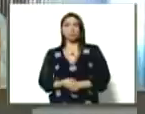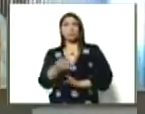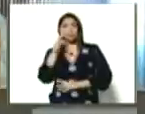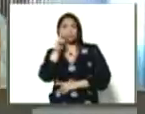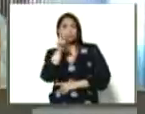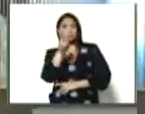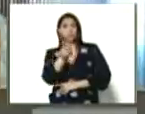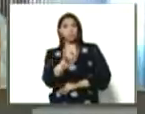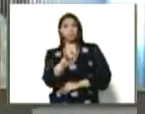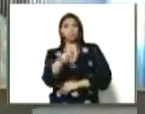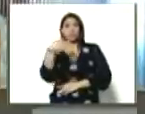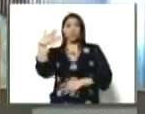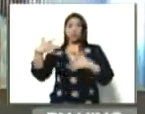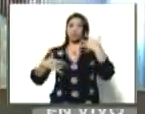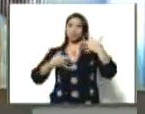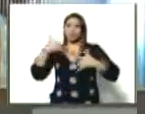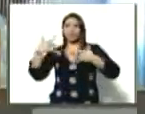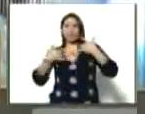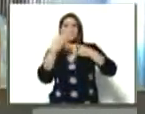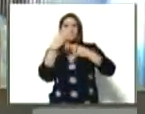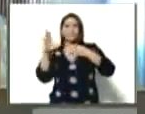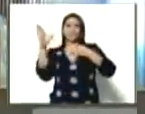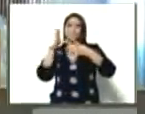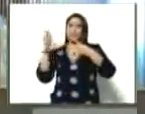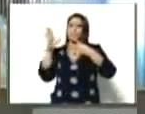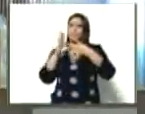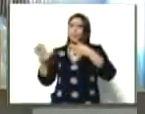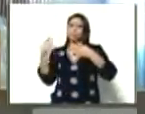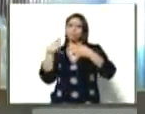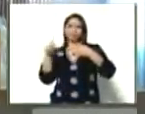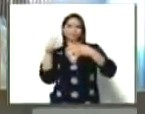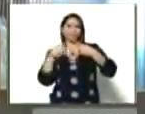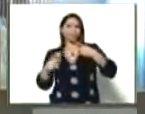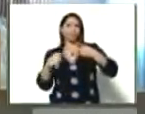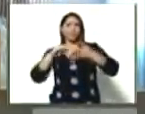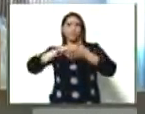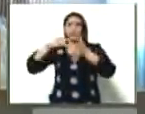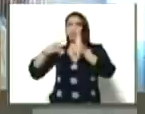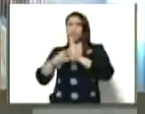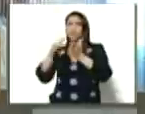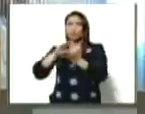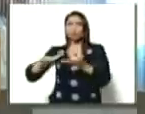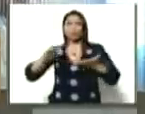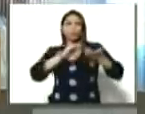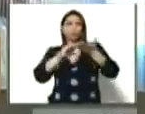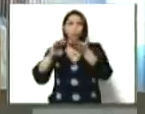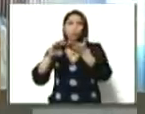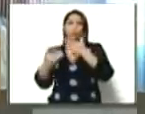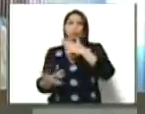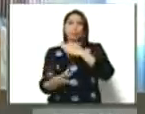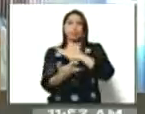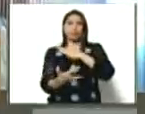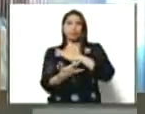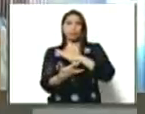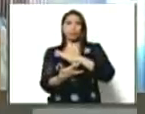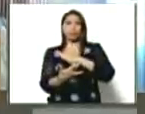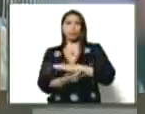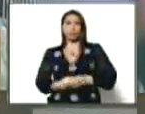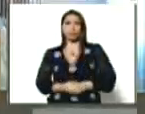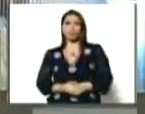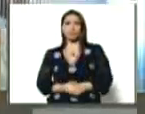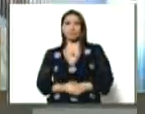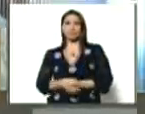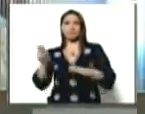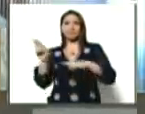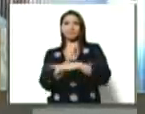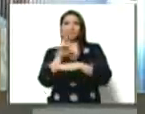Visualizaremos en este acto las características y especificaciones técnicas de la solución tecnológica para posteriormente escuchar en